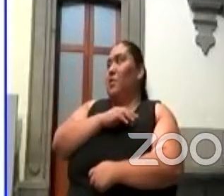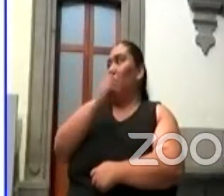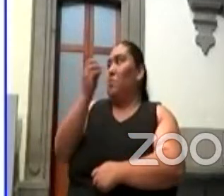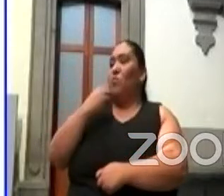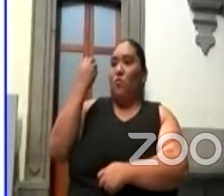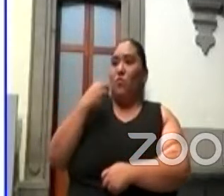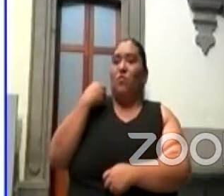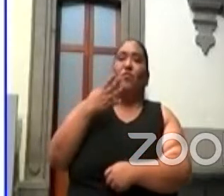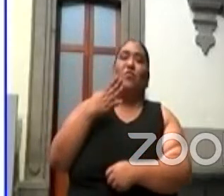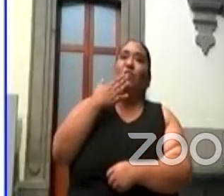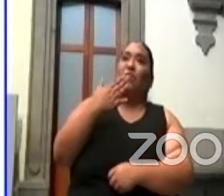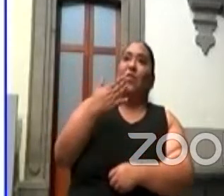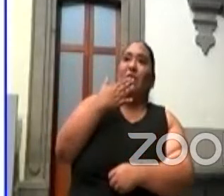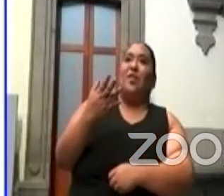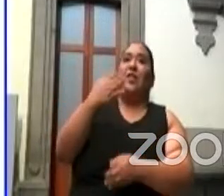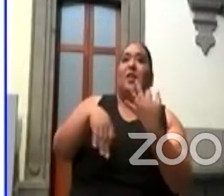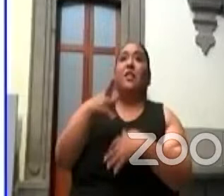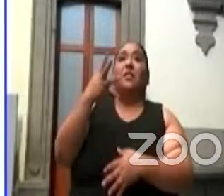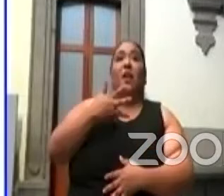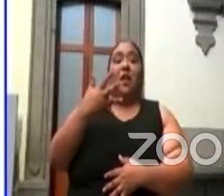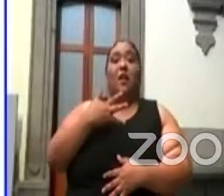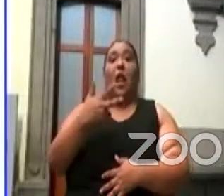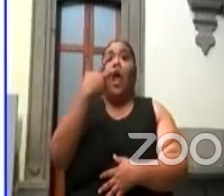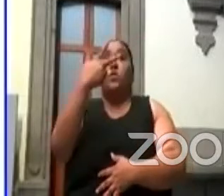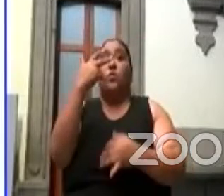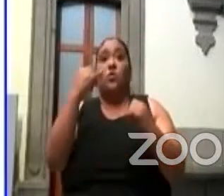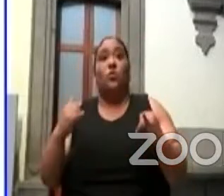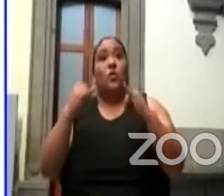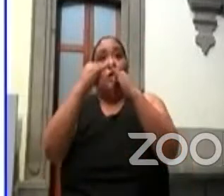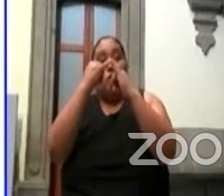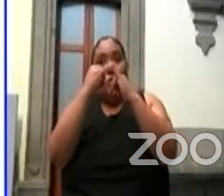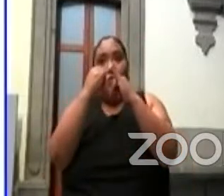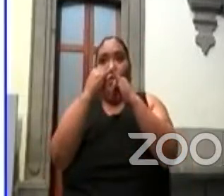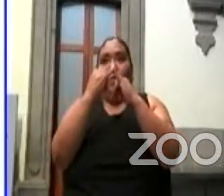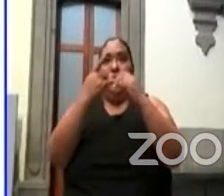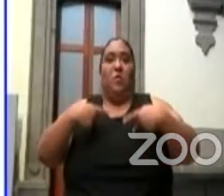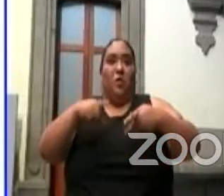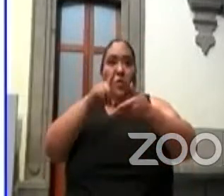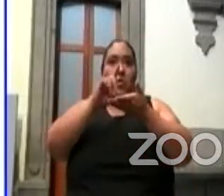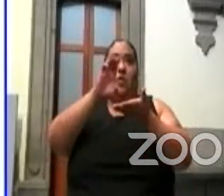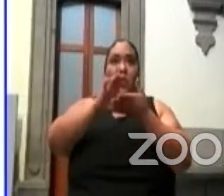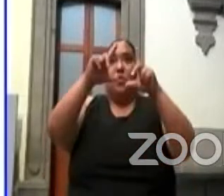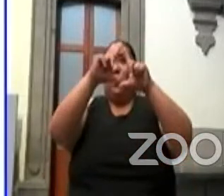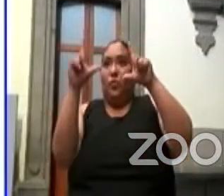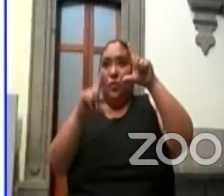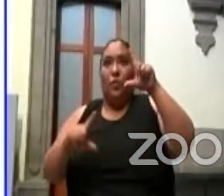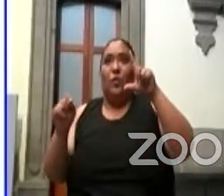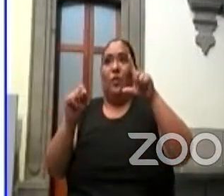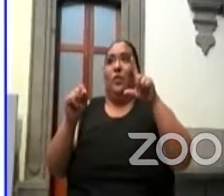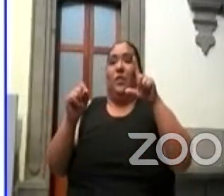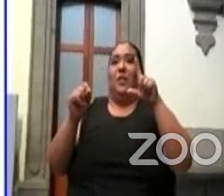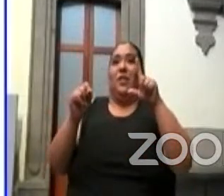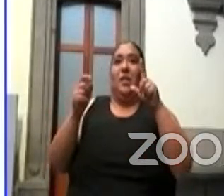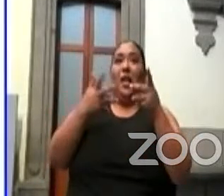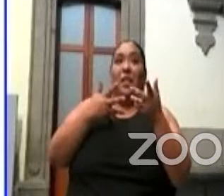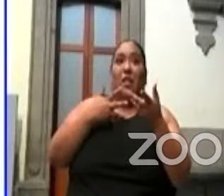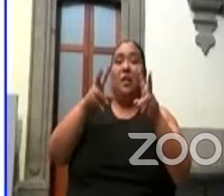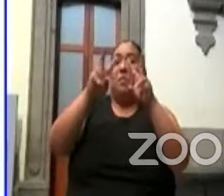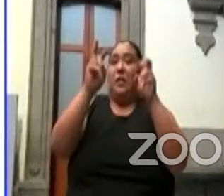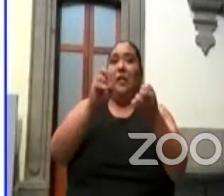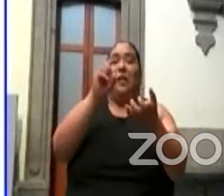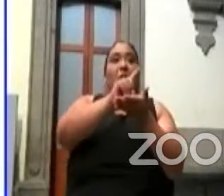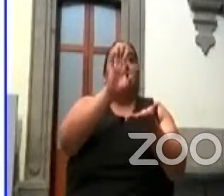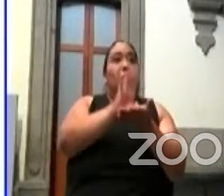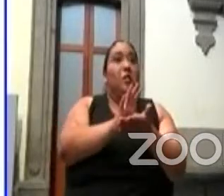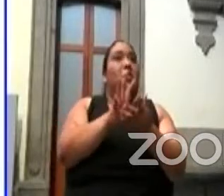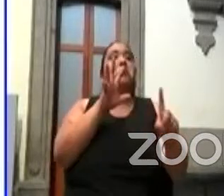posible. Tener aquí a las 8 instituciones que abarcamos el tema de la discapacidad es un logro